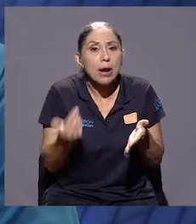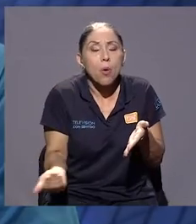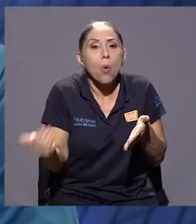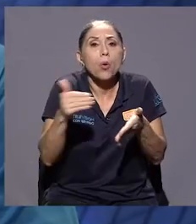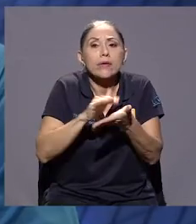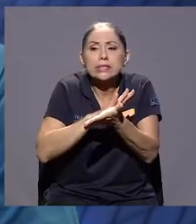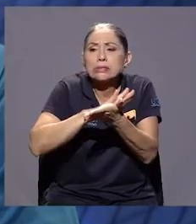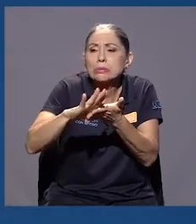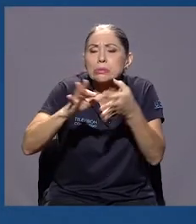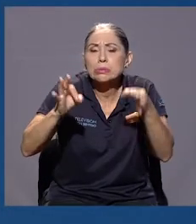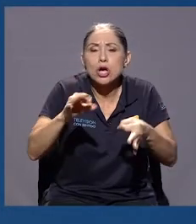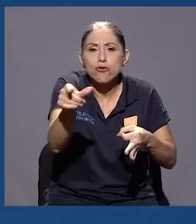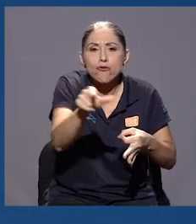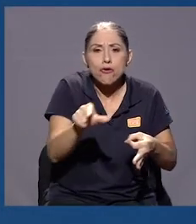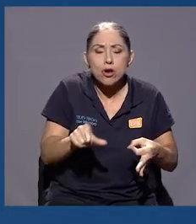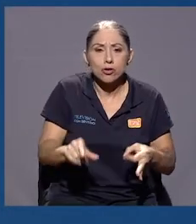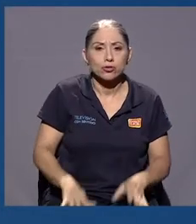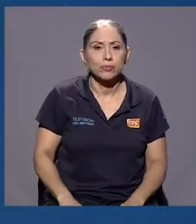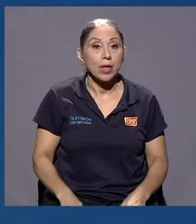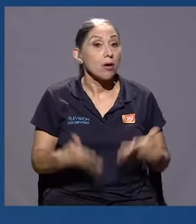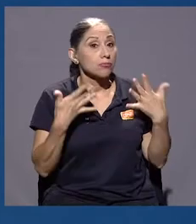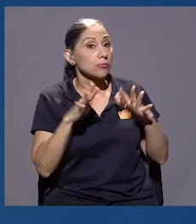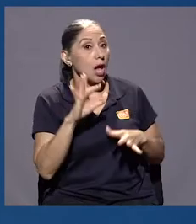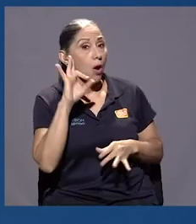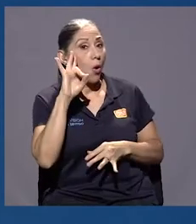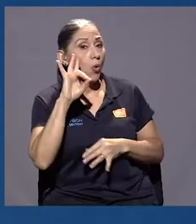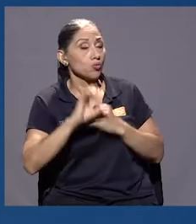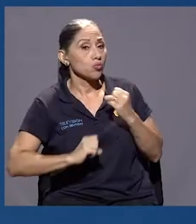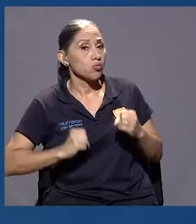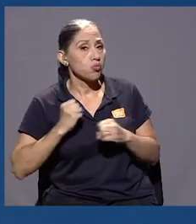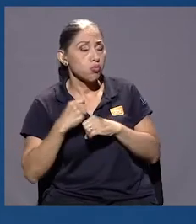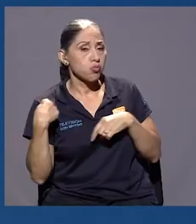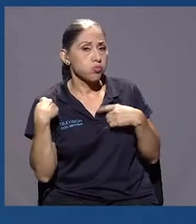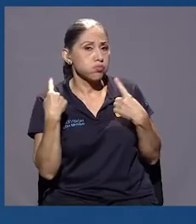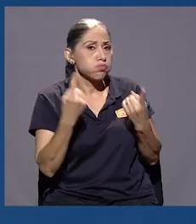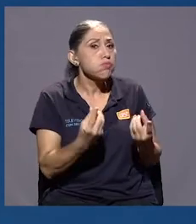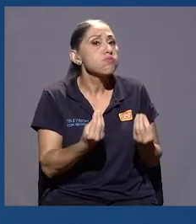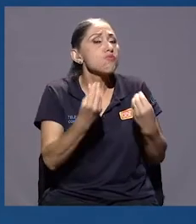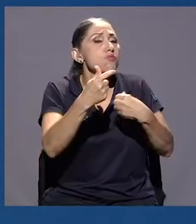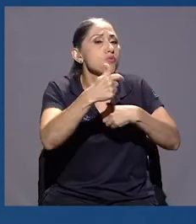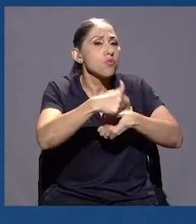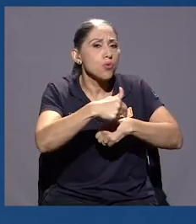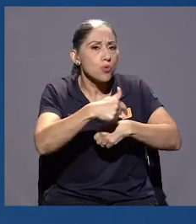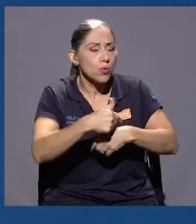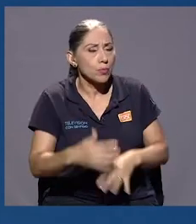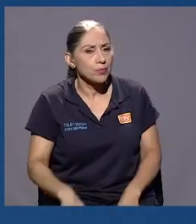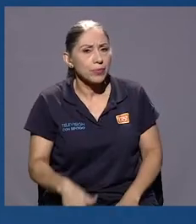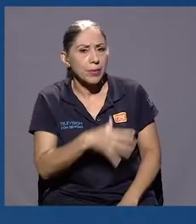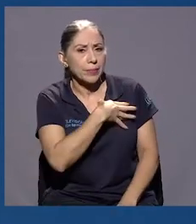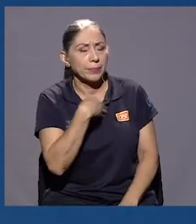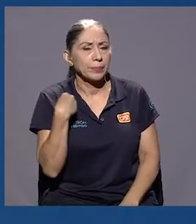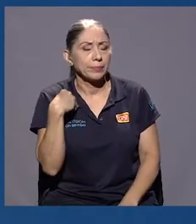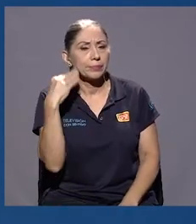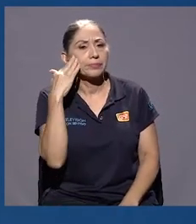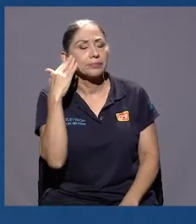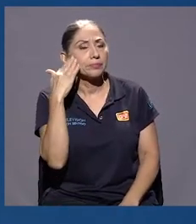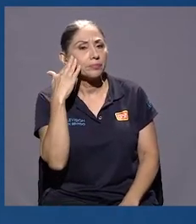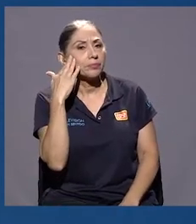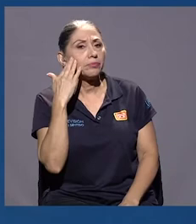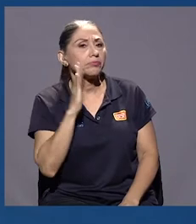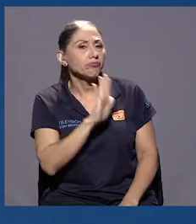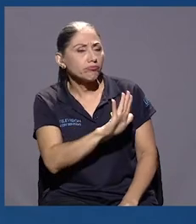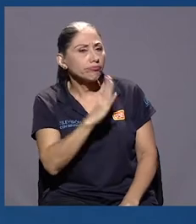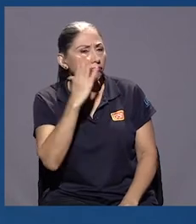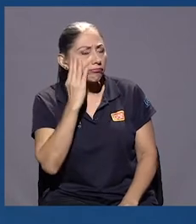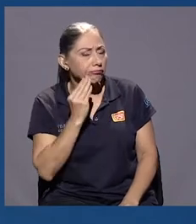cooperación a propósito de eso a los 8 años ya es un tiempo considerable me gustaría mucho saber cuál ha sido la